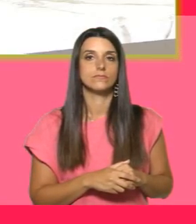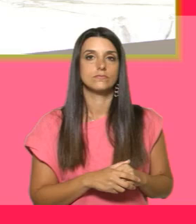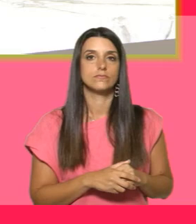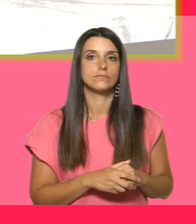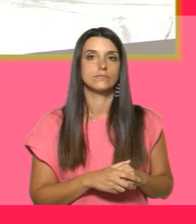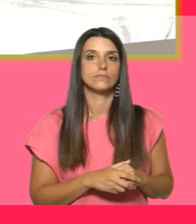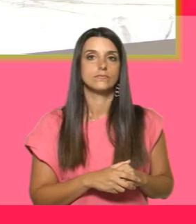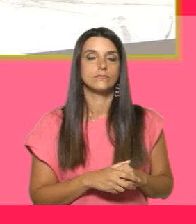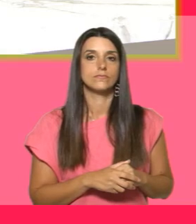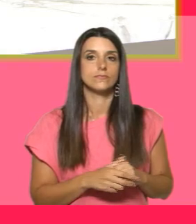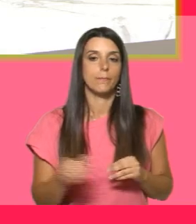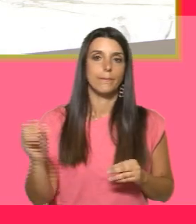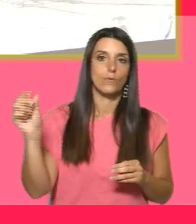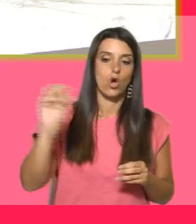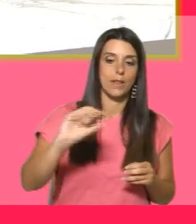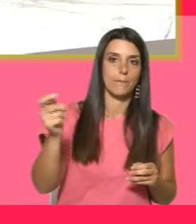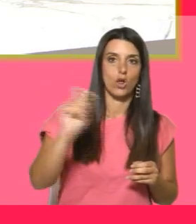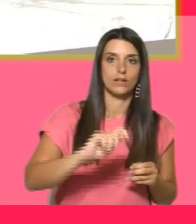Mirá, vamos poniendo ahí.